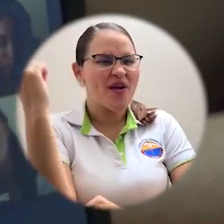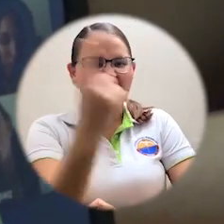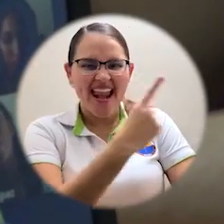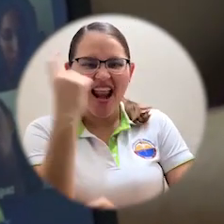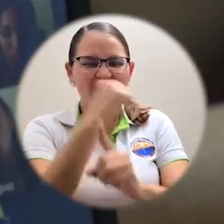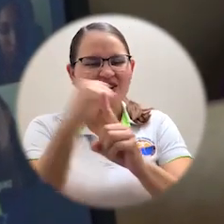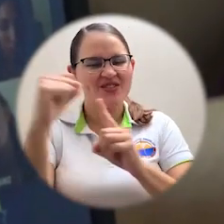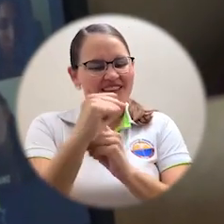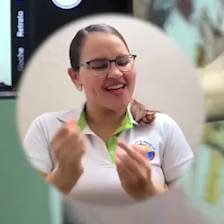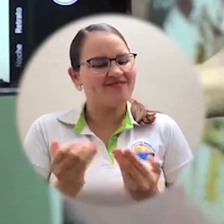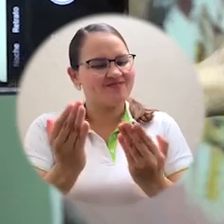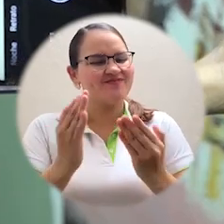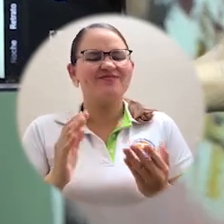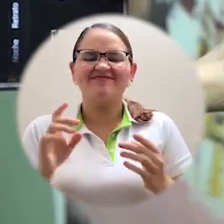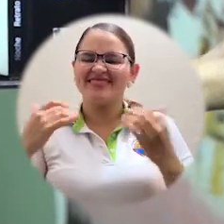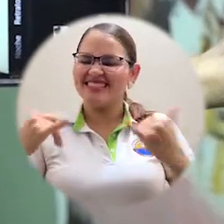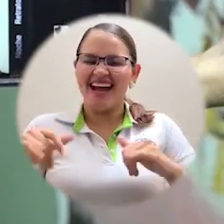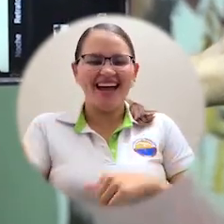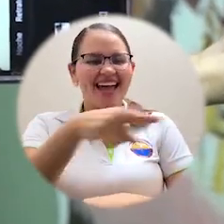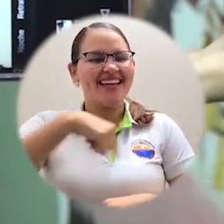graduandos.